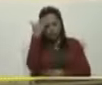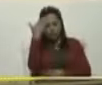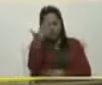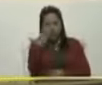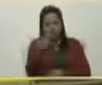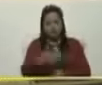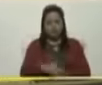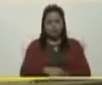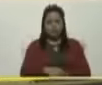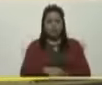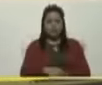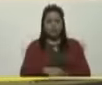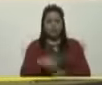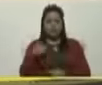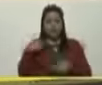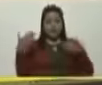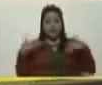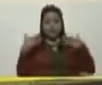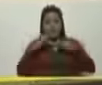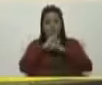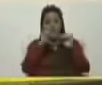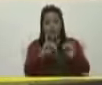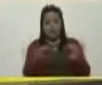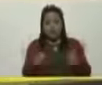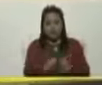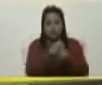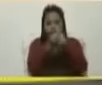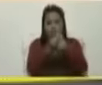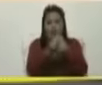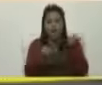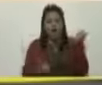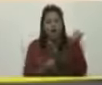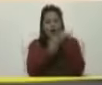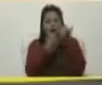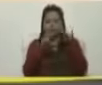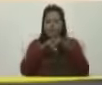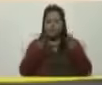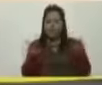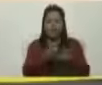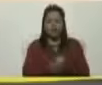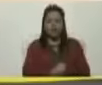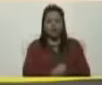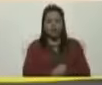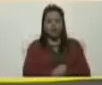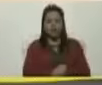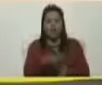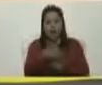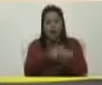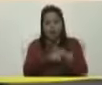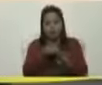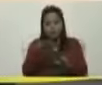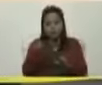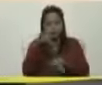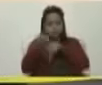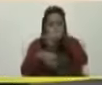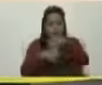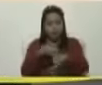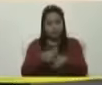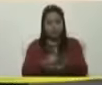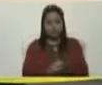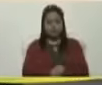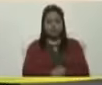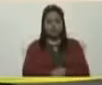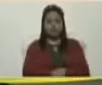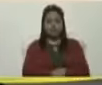verdad contento por estar aquí y acompañarlos, apostándole a la paz, como bien lo decían ustedes hace un momento. Y